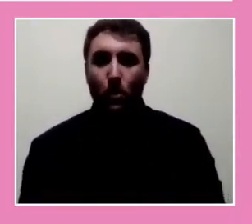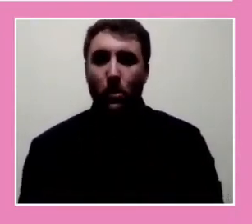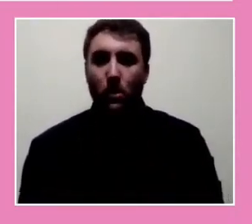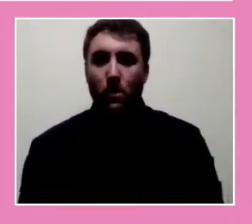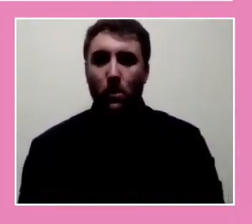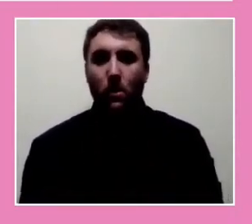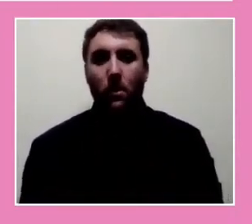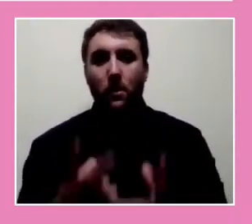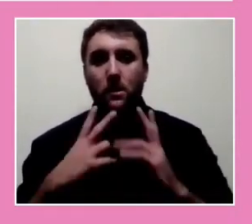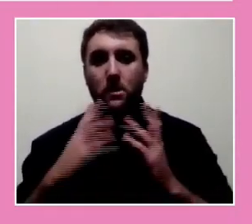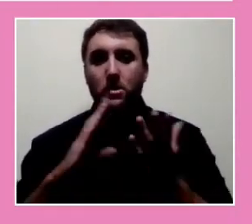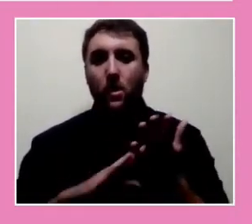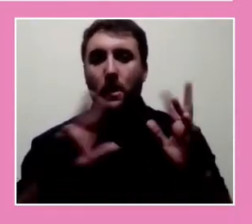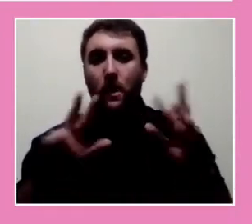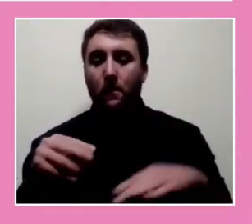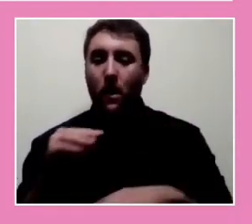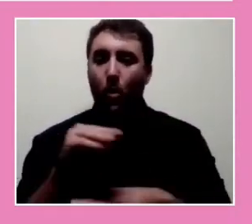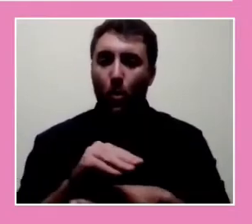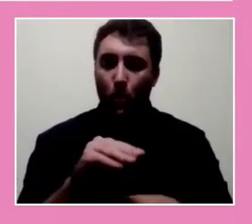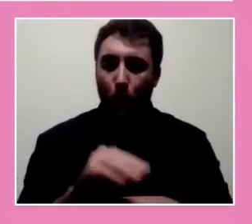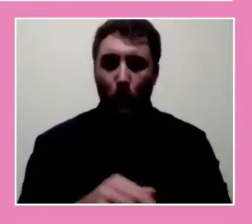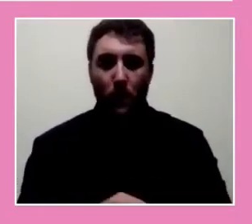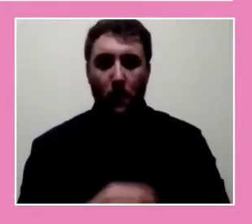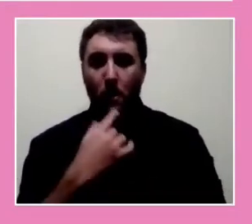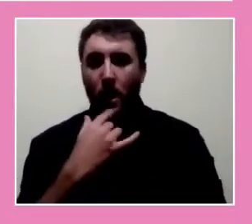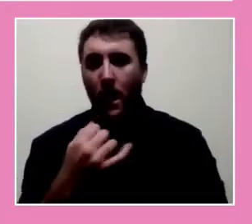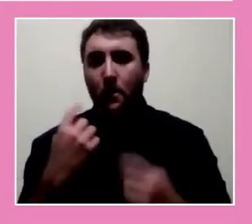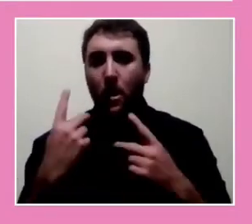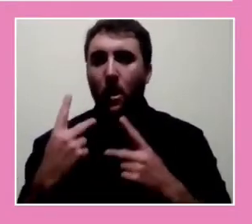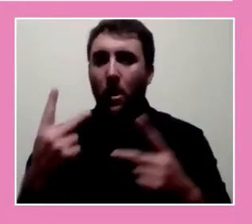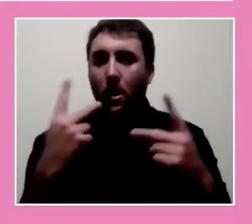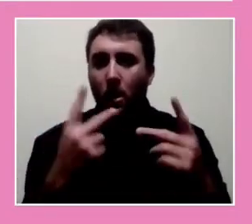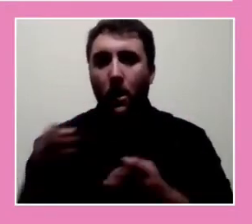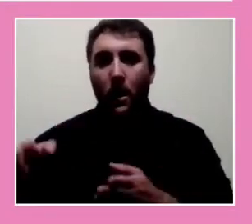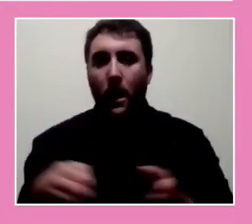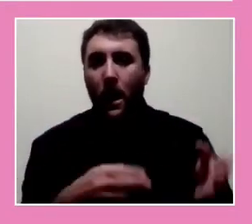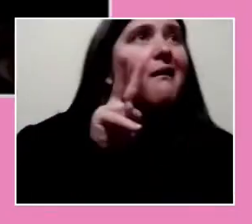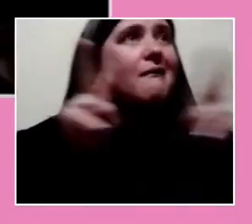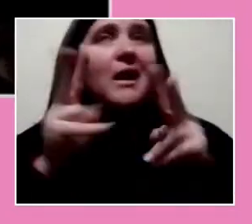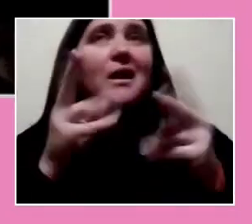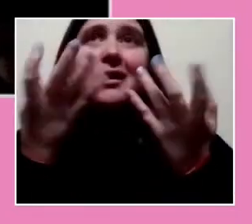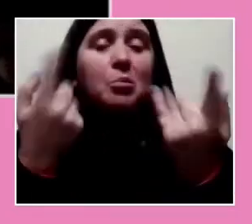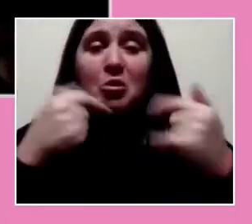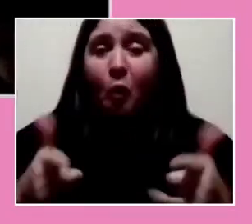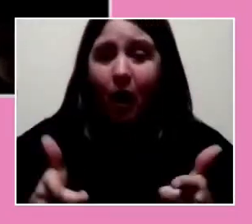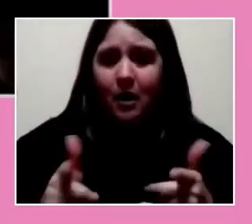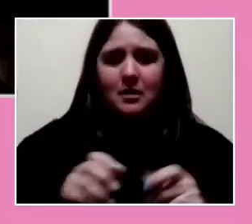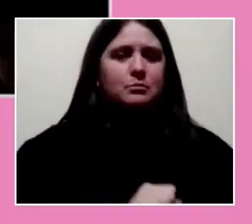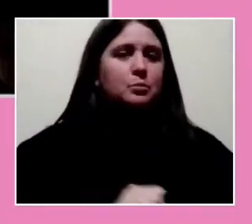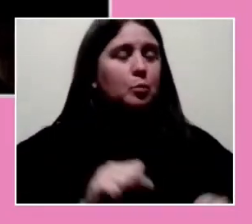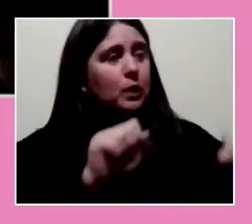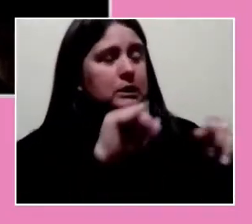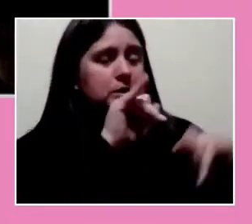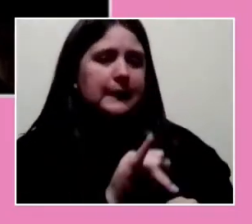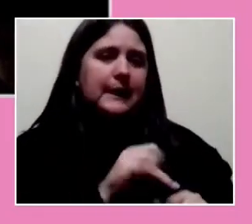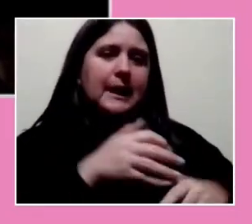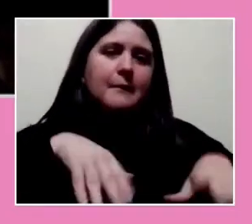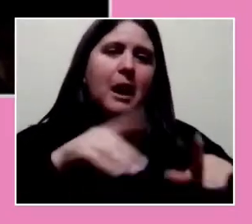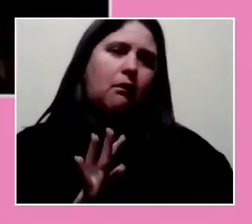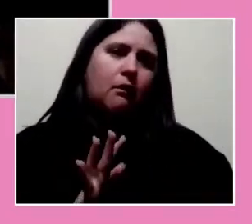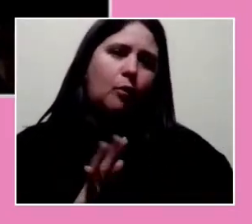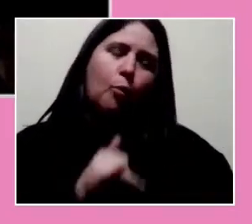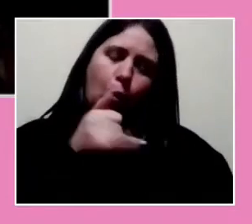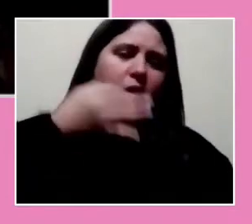conociendo cultura, por ejemplo, recorriendo las calles, comiendo comida callejera. Podría ser un contenido